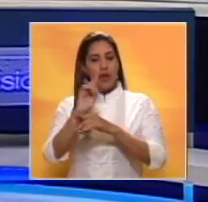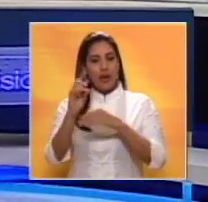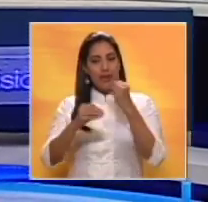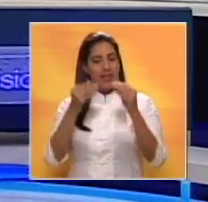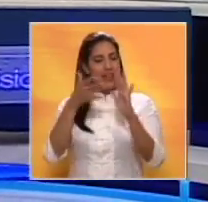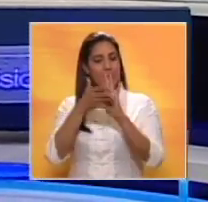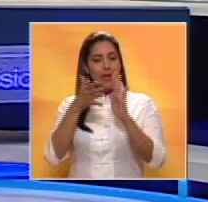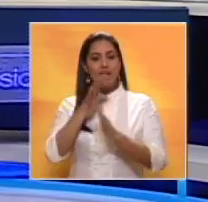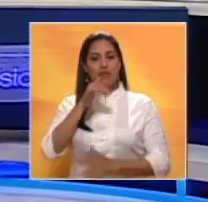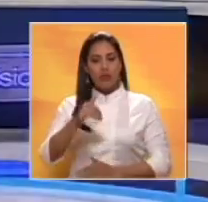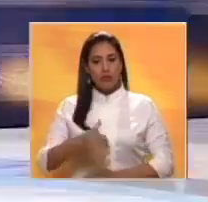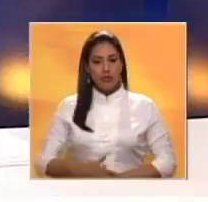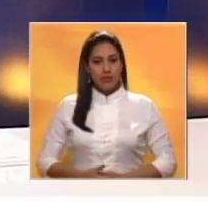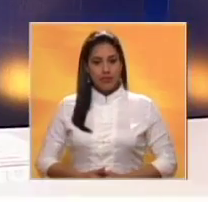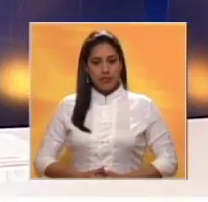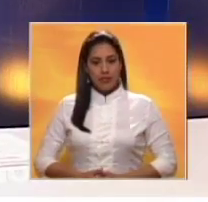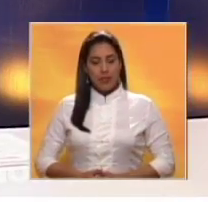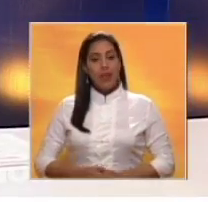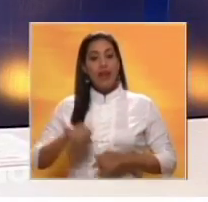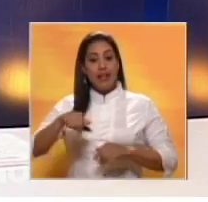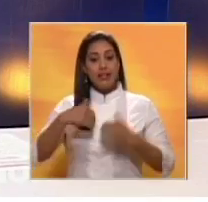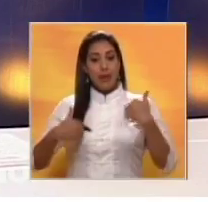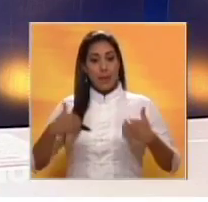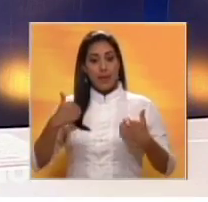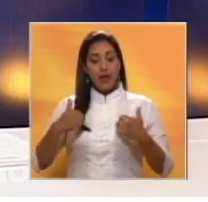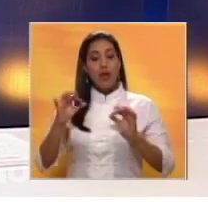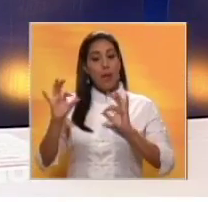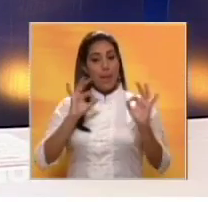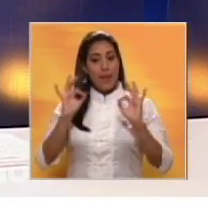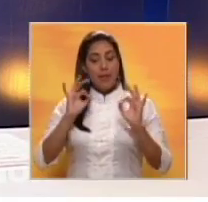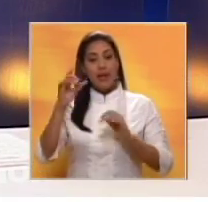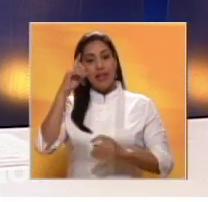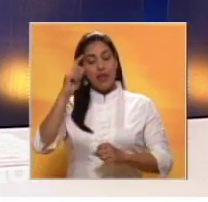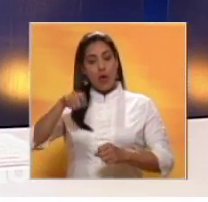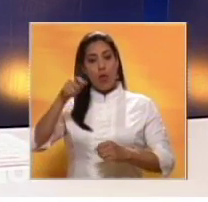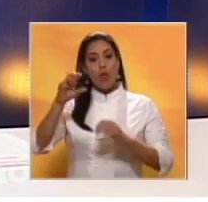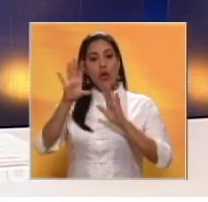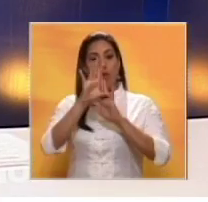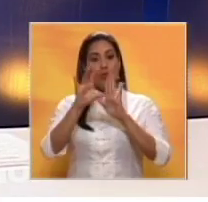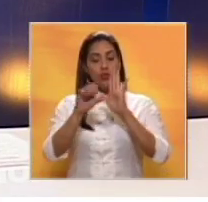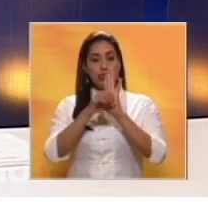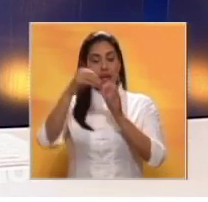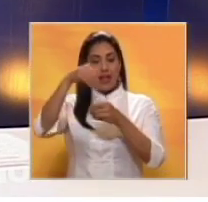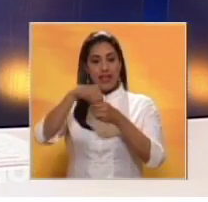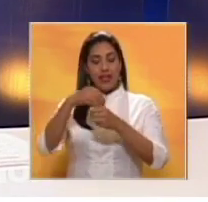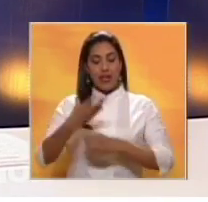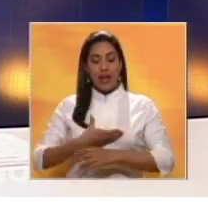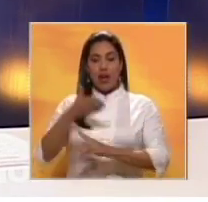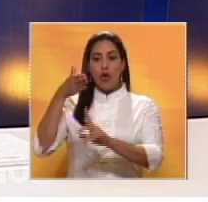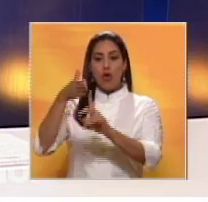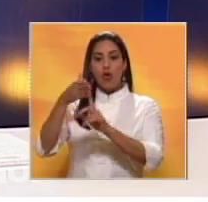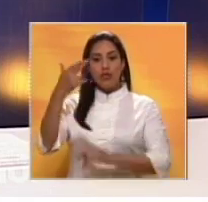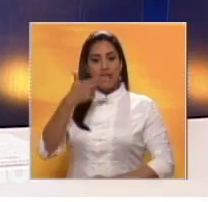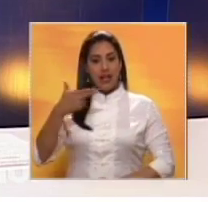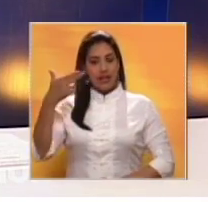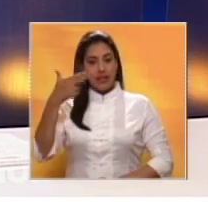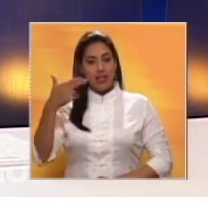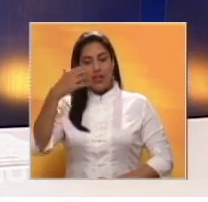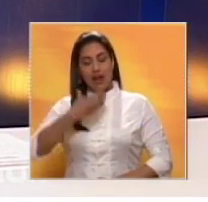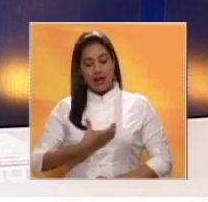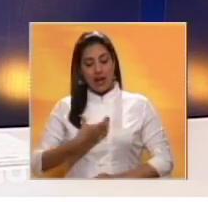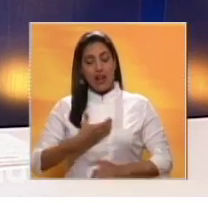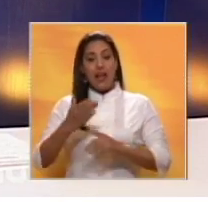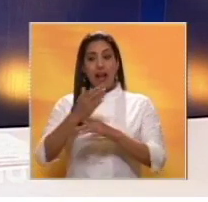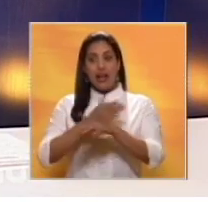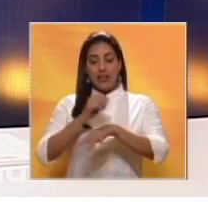inmediato a revisar las informaciones. Para este miércoles está prevista la audiencia en la Sala Constitucional del alcalde de Latillo, David Smolansky, quien hace